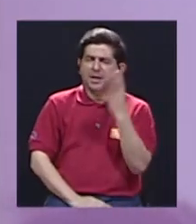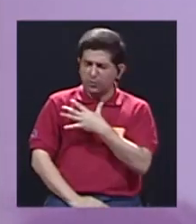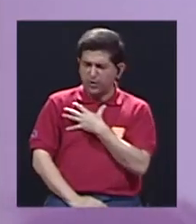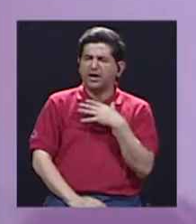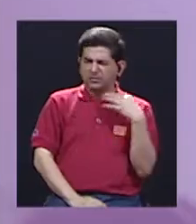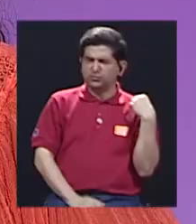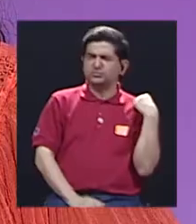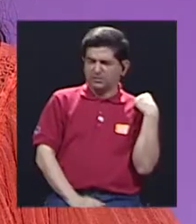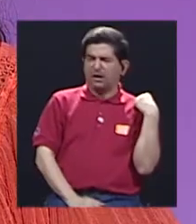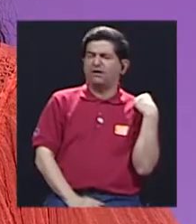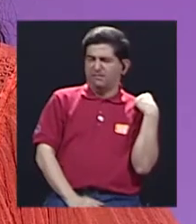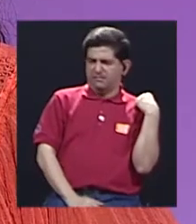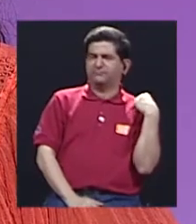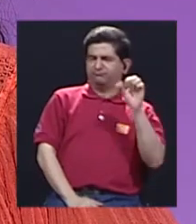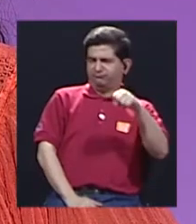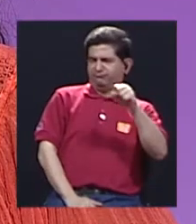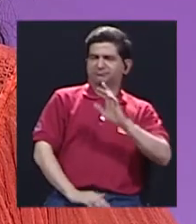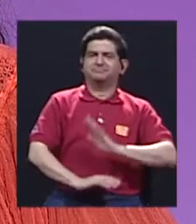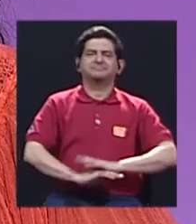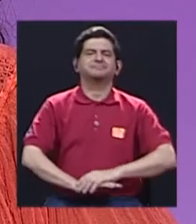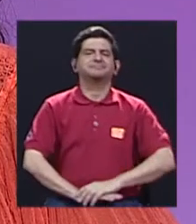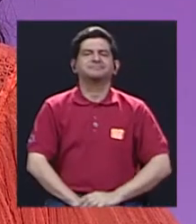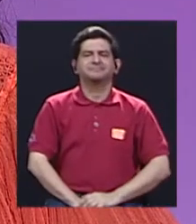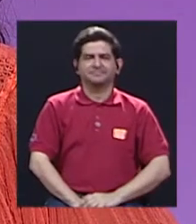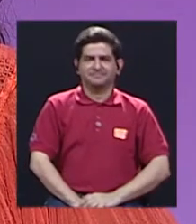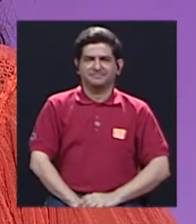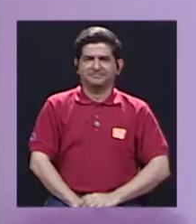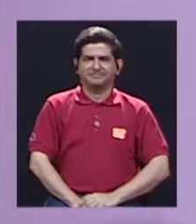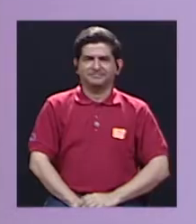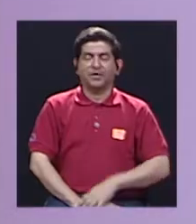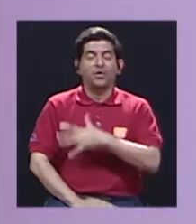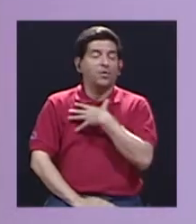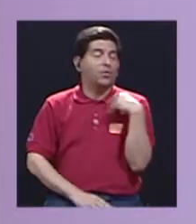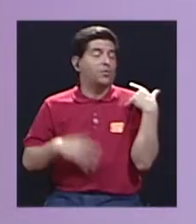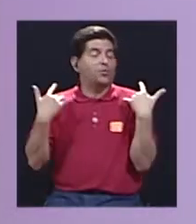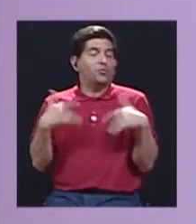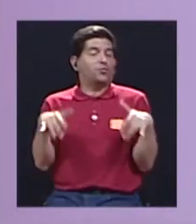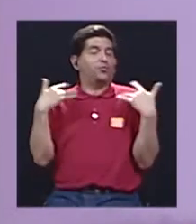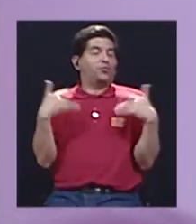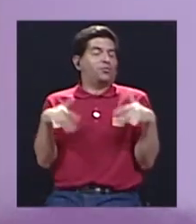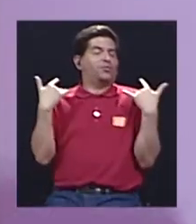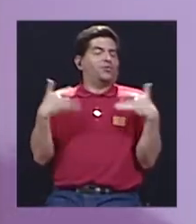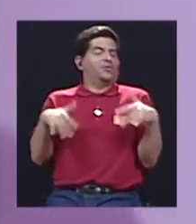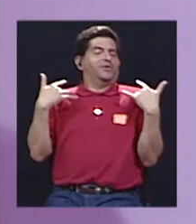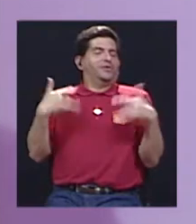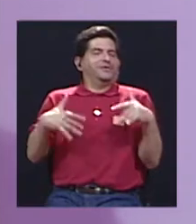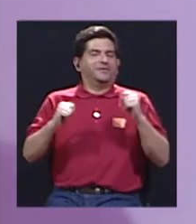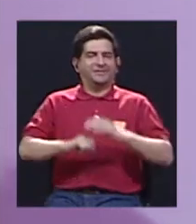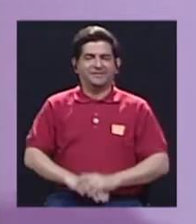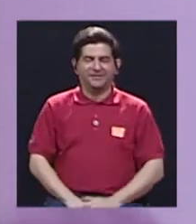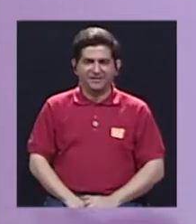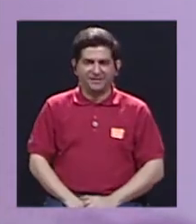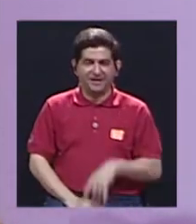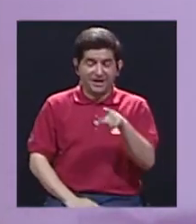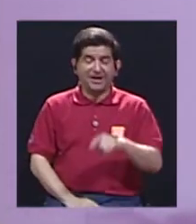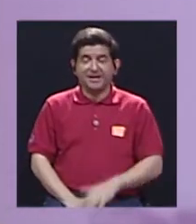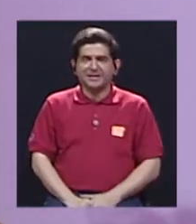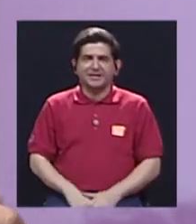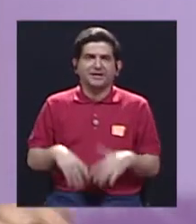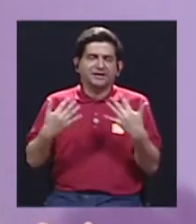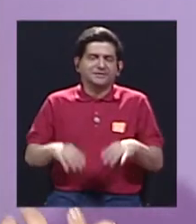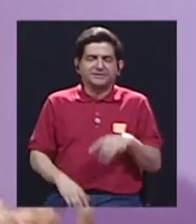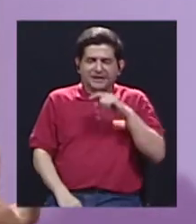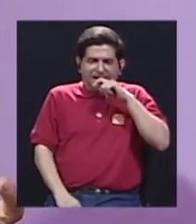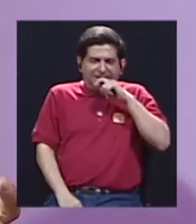le gustaba la cee le encantaba no se tenía que apretar los dientes para no